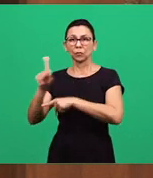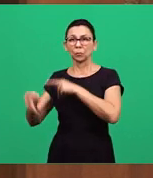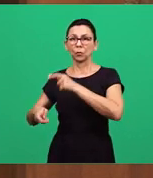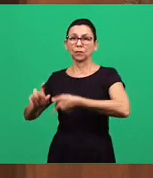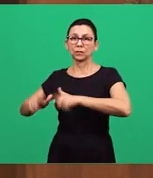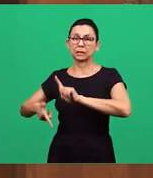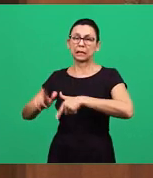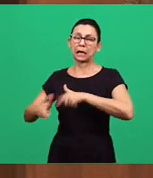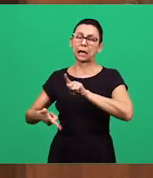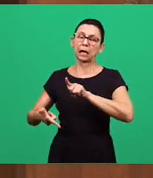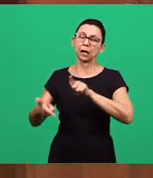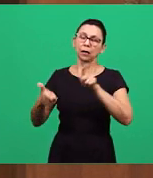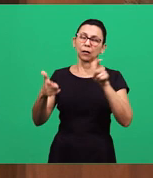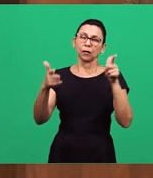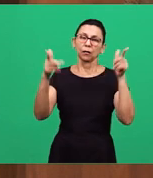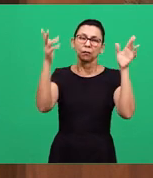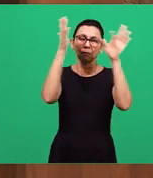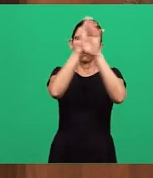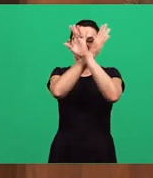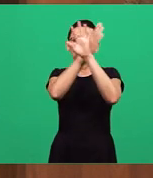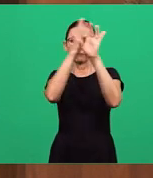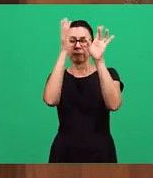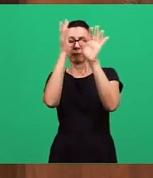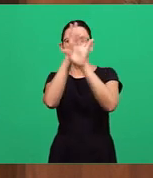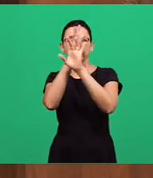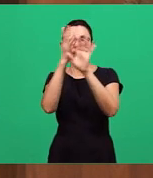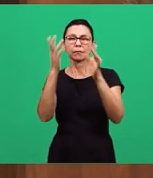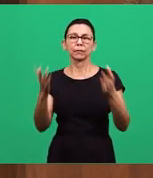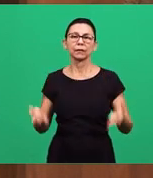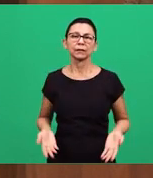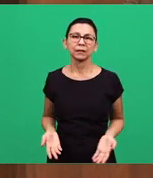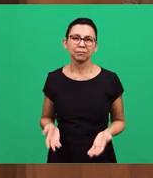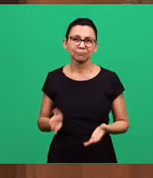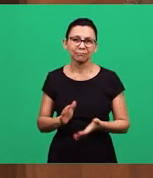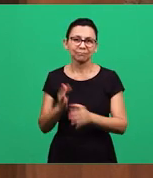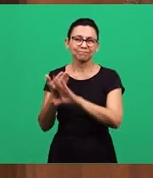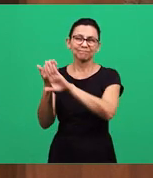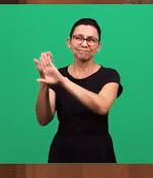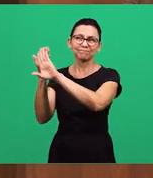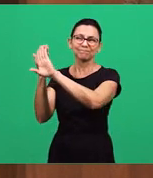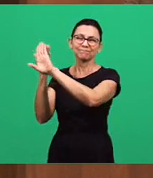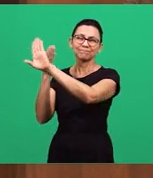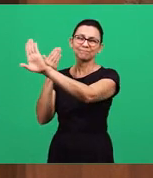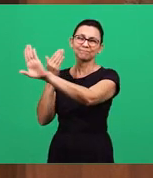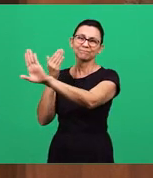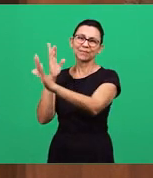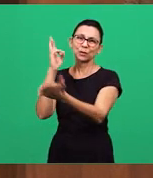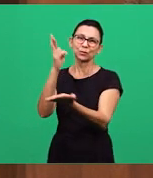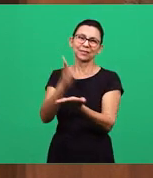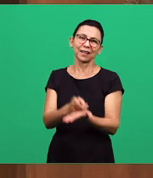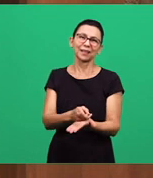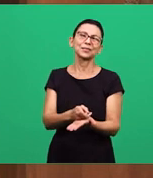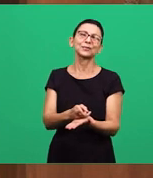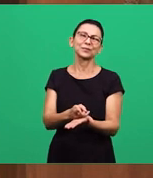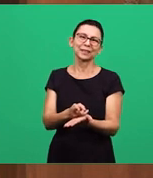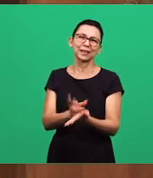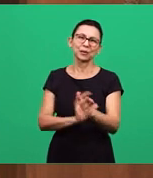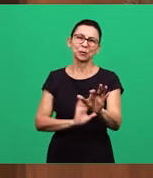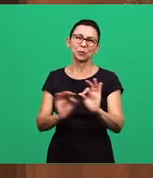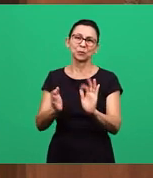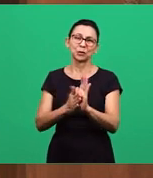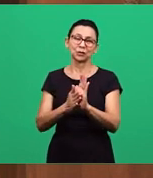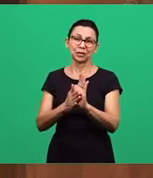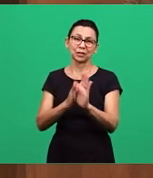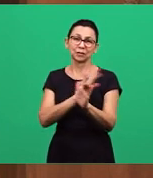Israel dormía. ¿Y cuál fue el resultado de todo esto? Fue un distanciamiento. Israel se distanció